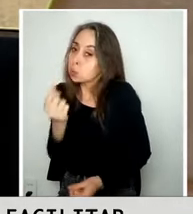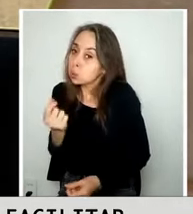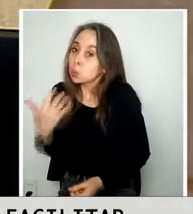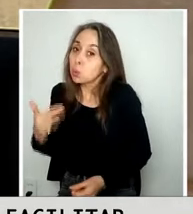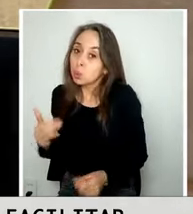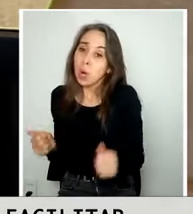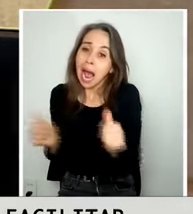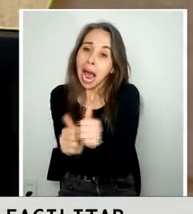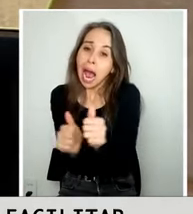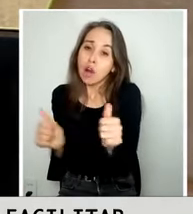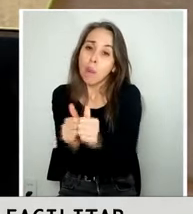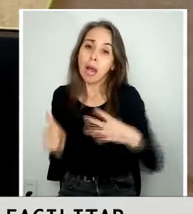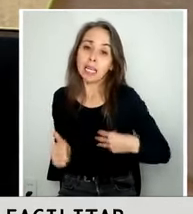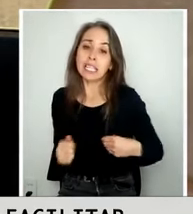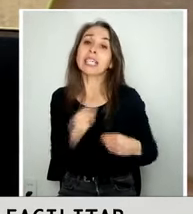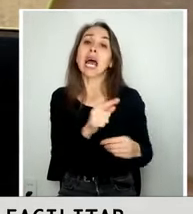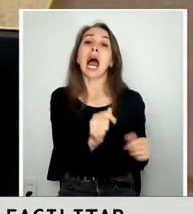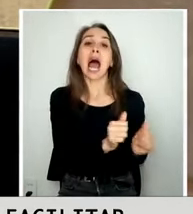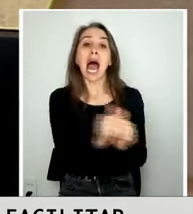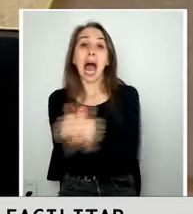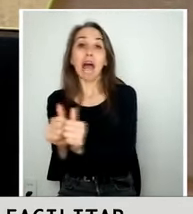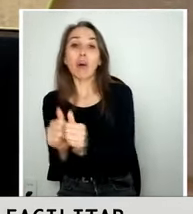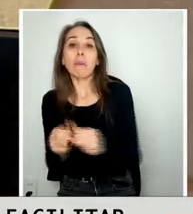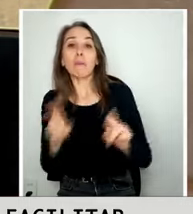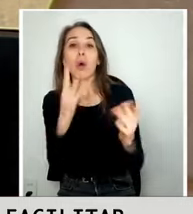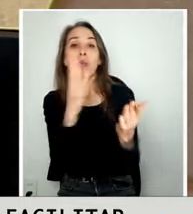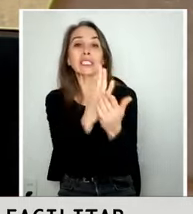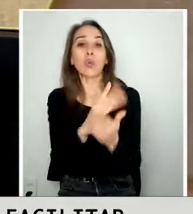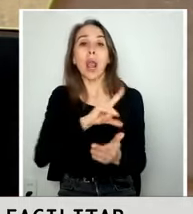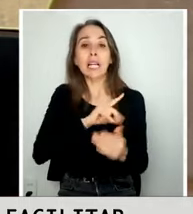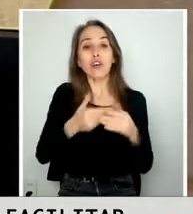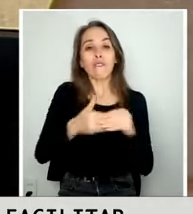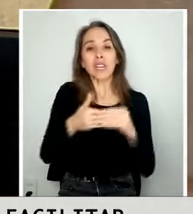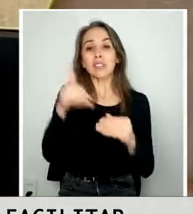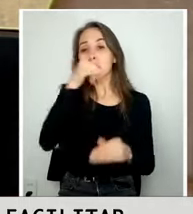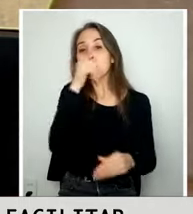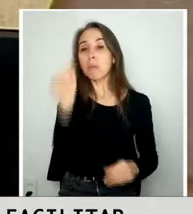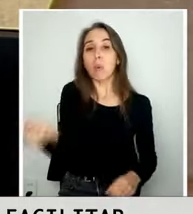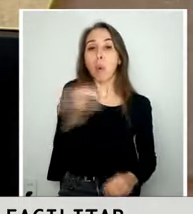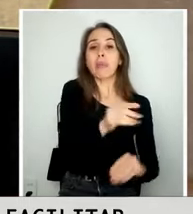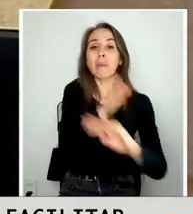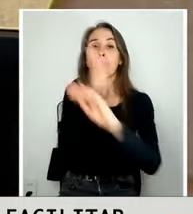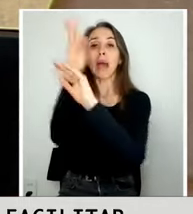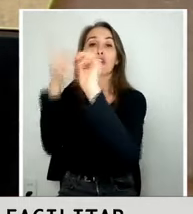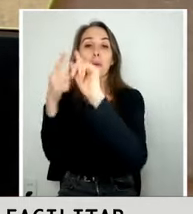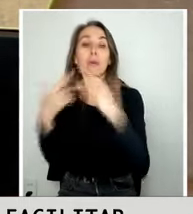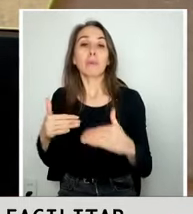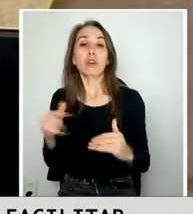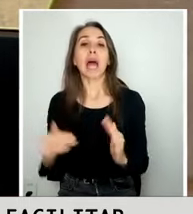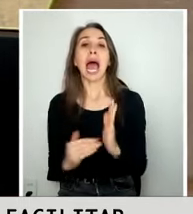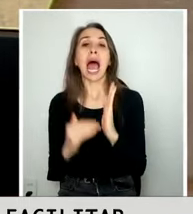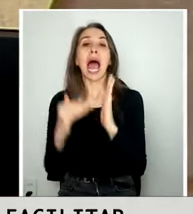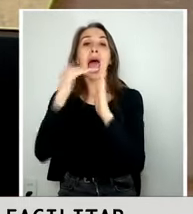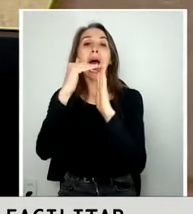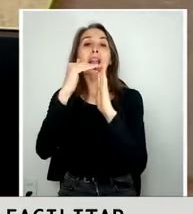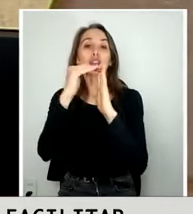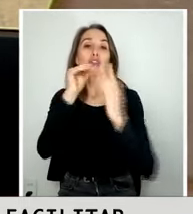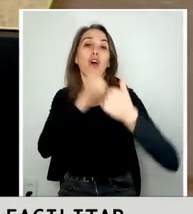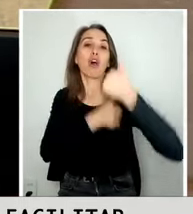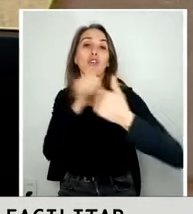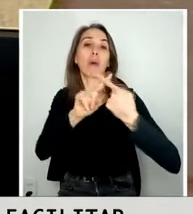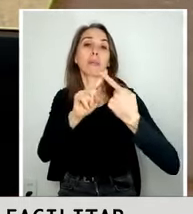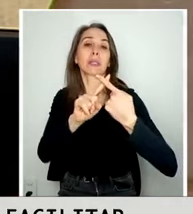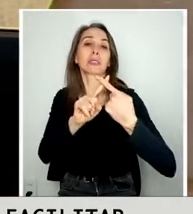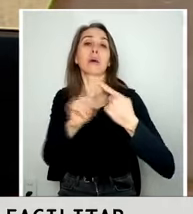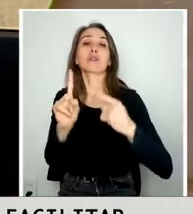flexibilidad es tremendamente relevante para tener deportistas de alto rendimiento en nuestro país y que no terminen perdiéndose precisamente por la falta de apoyo Muchas gracias